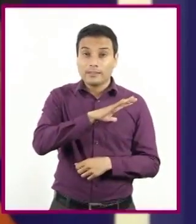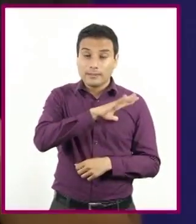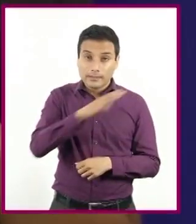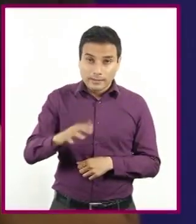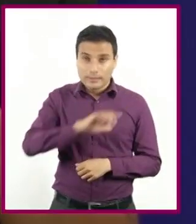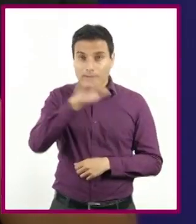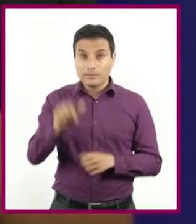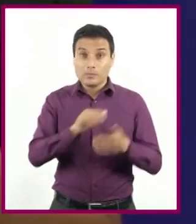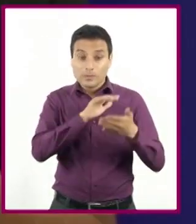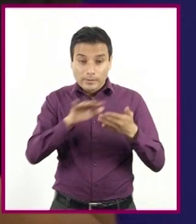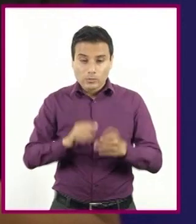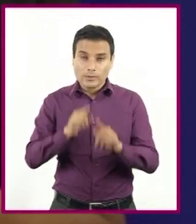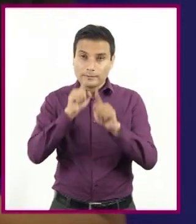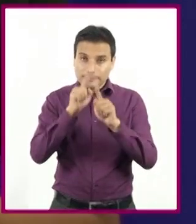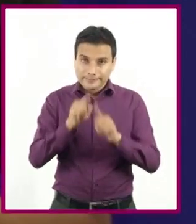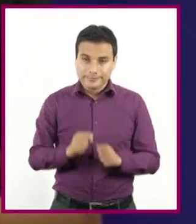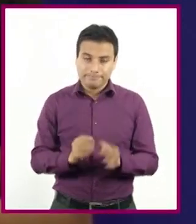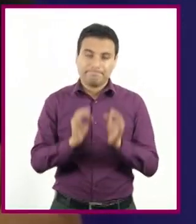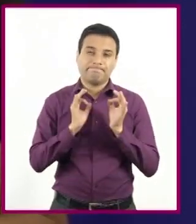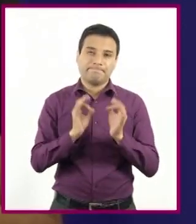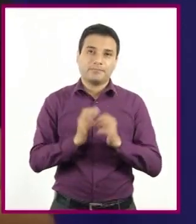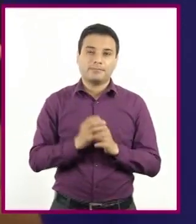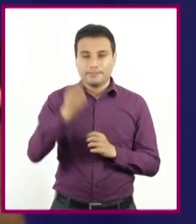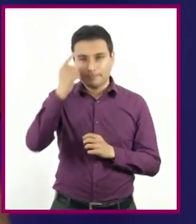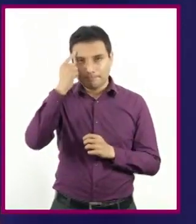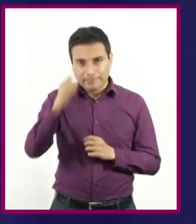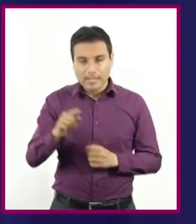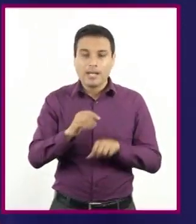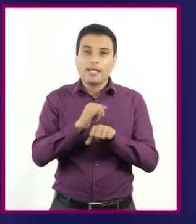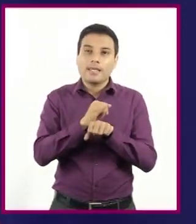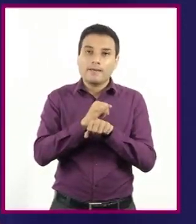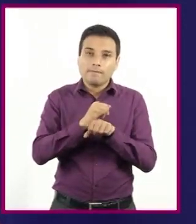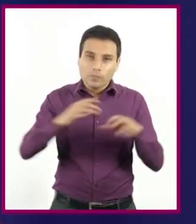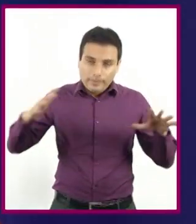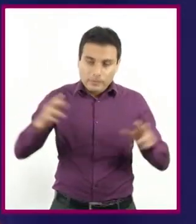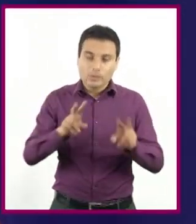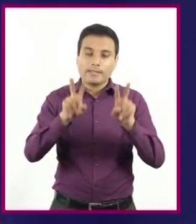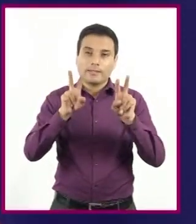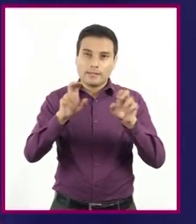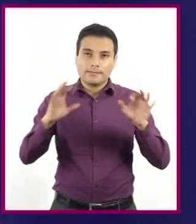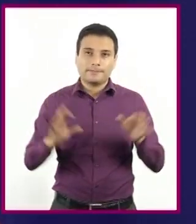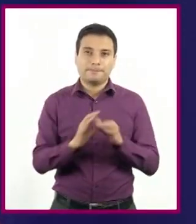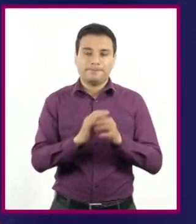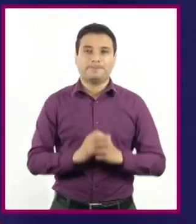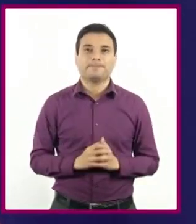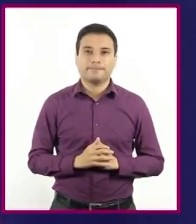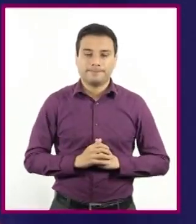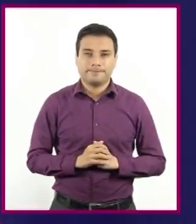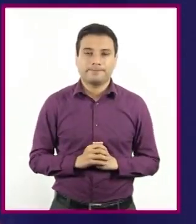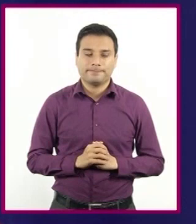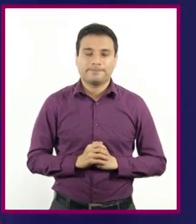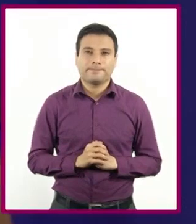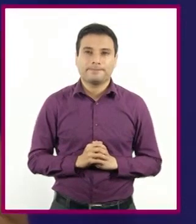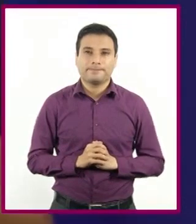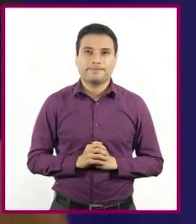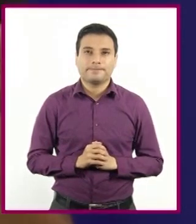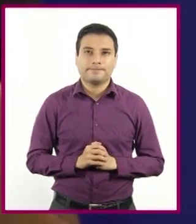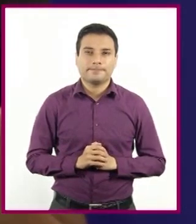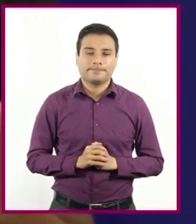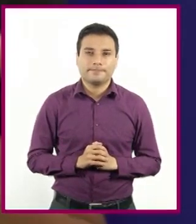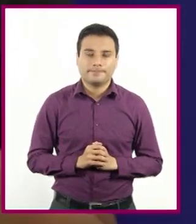fundamental para corroborar que el contenido corresponde a cada una de las secciones, además